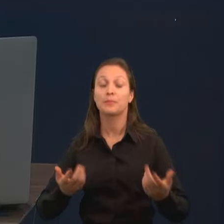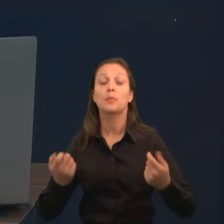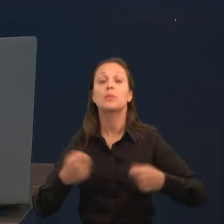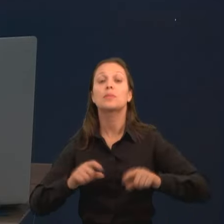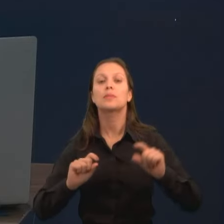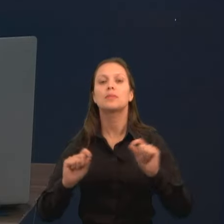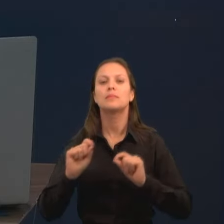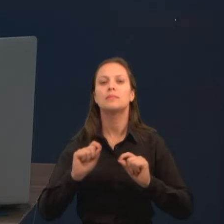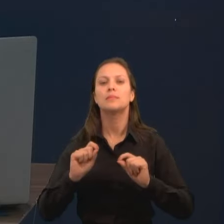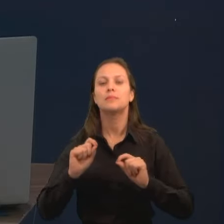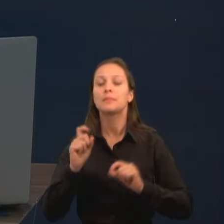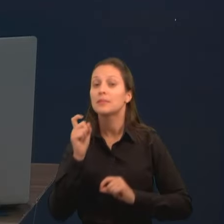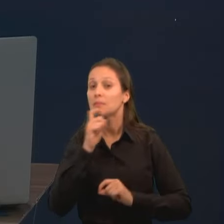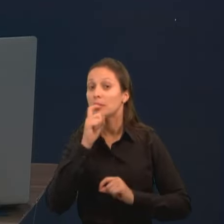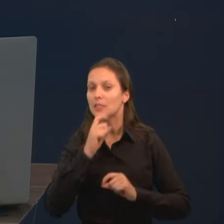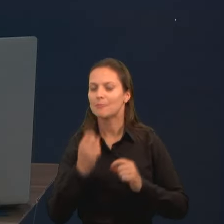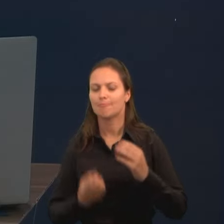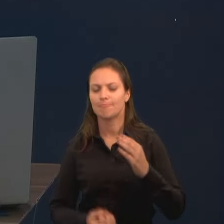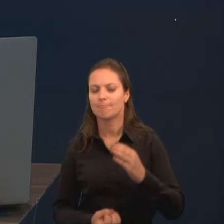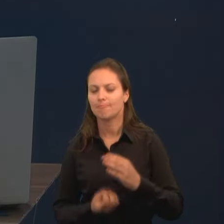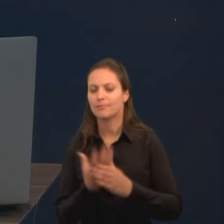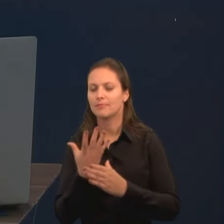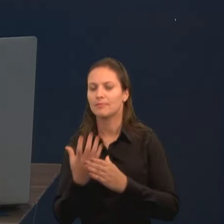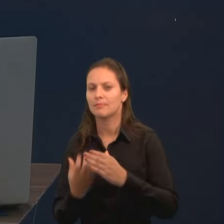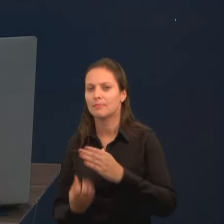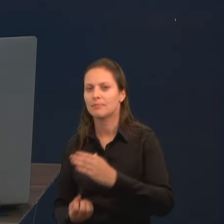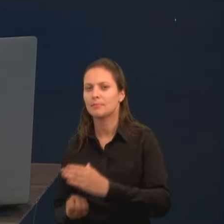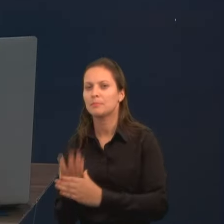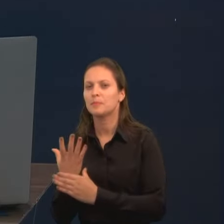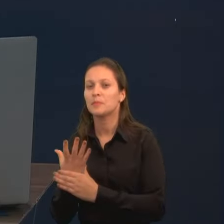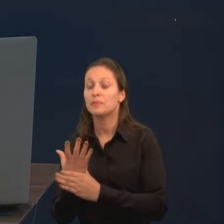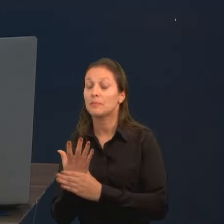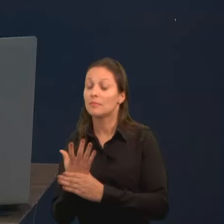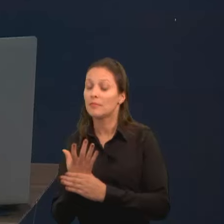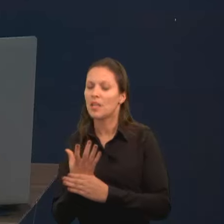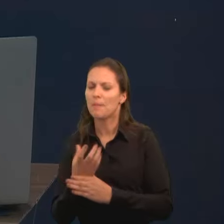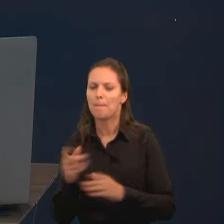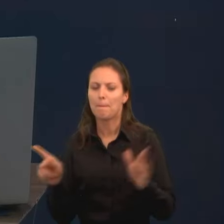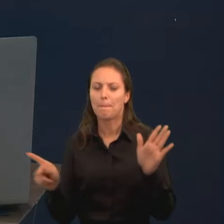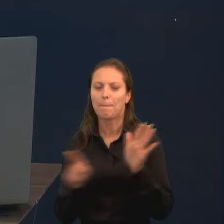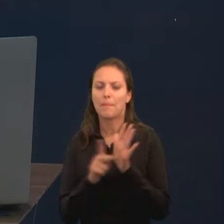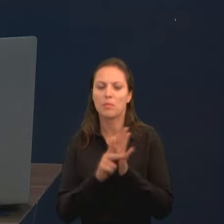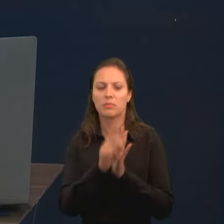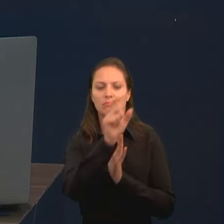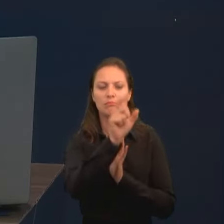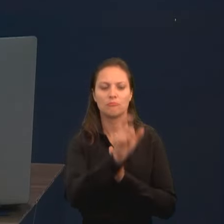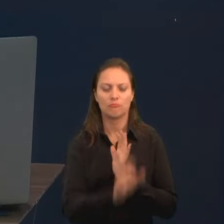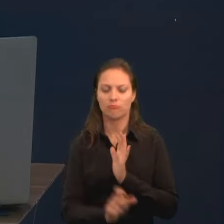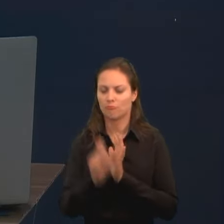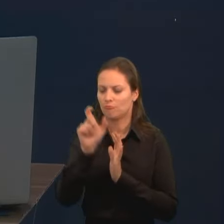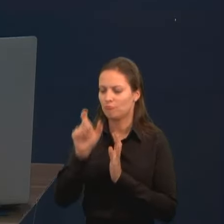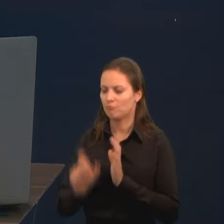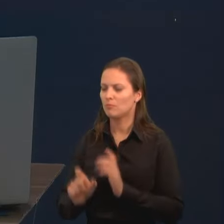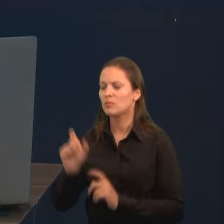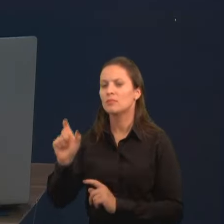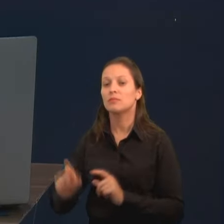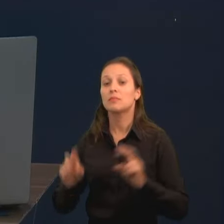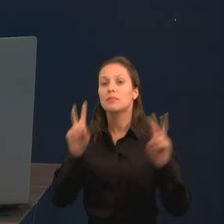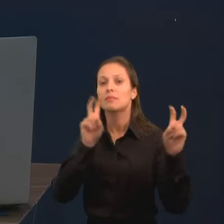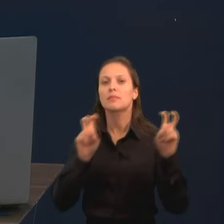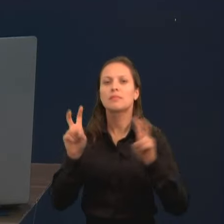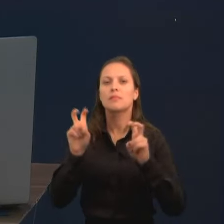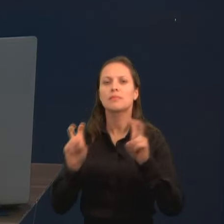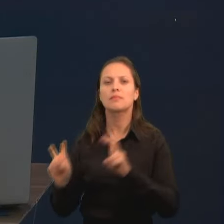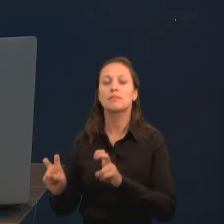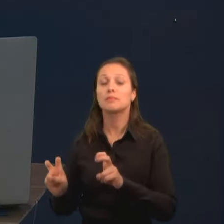súper robotizada permite que se creen mentiras en una forma personalizada para